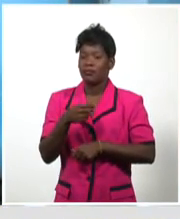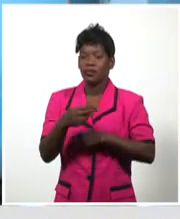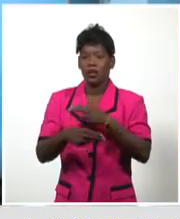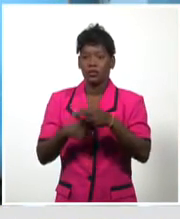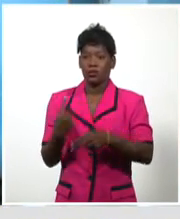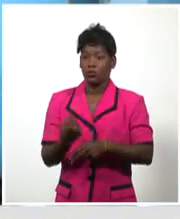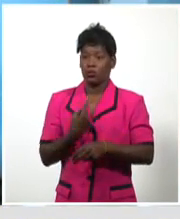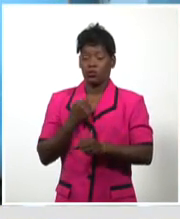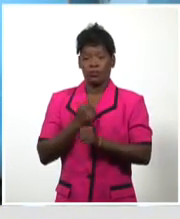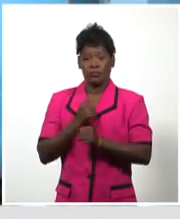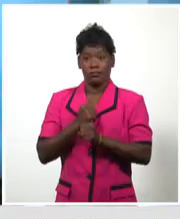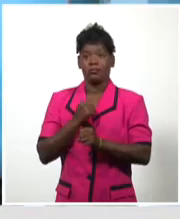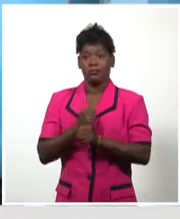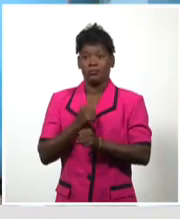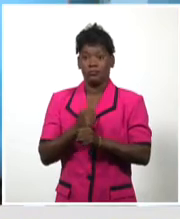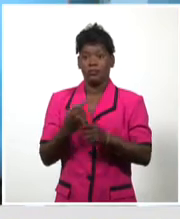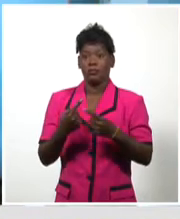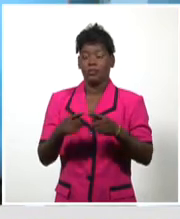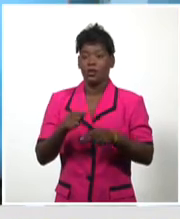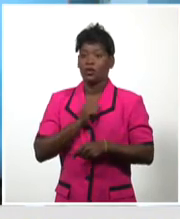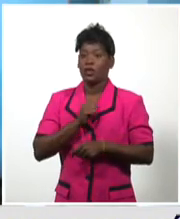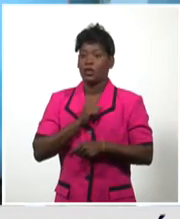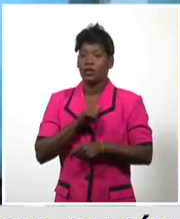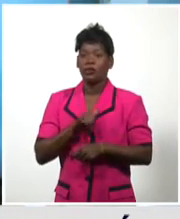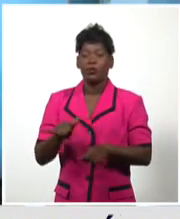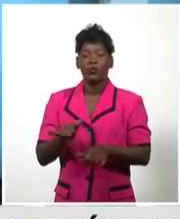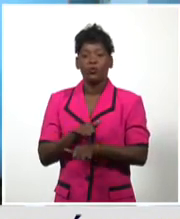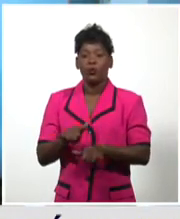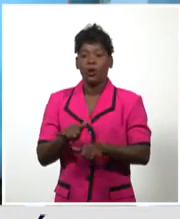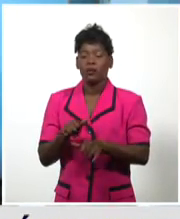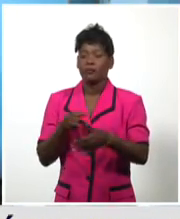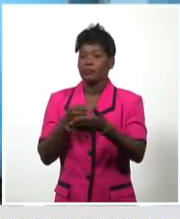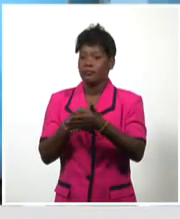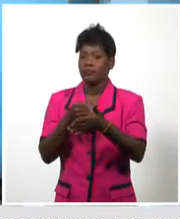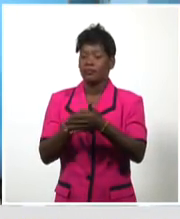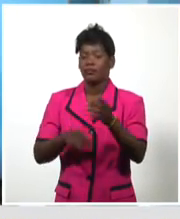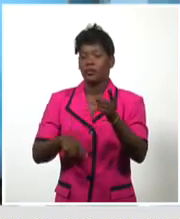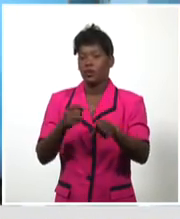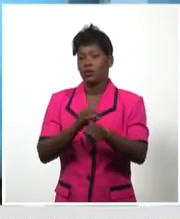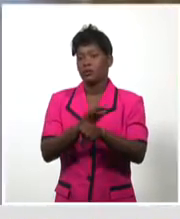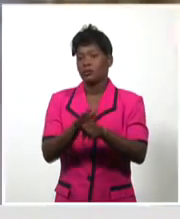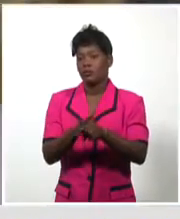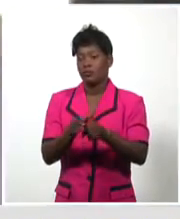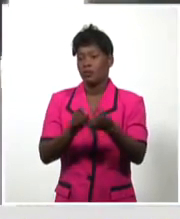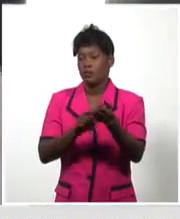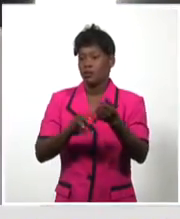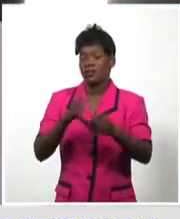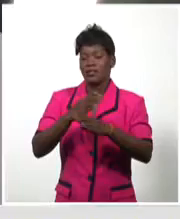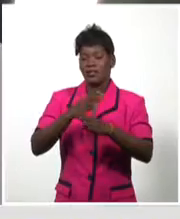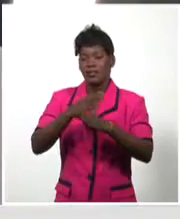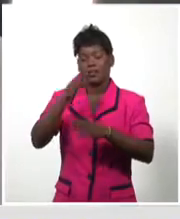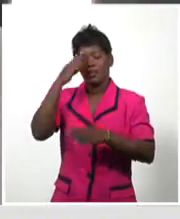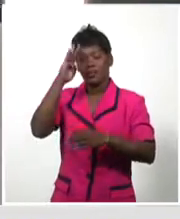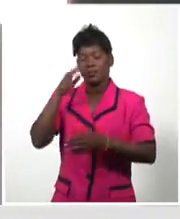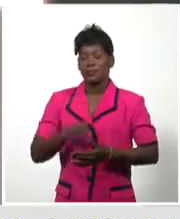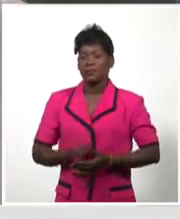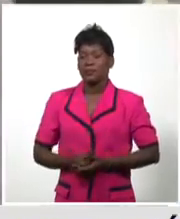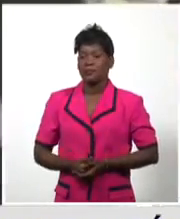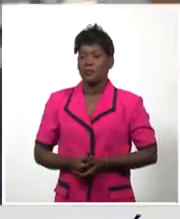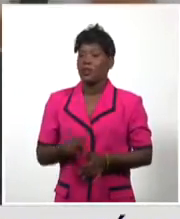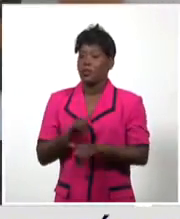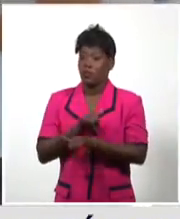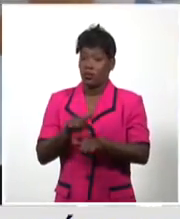siga aportando a la batalla que tenemos contra la COVID en la provincia de Santiago de Cuba y en todo el país. Además del epicentro de la batalla